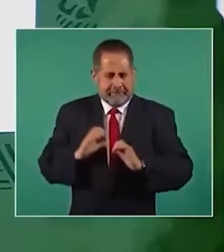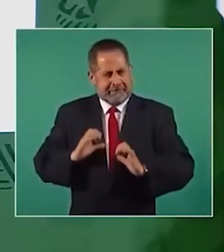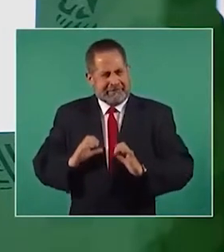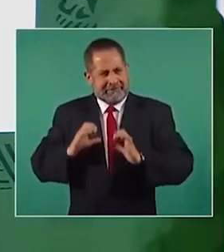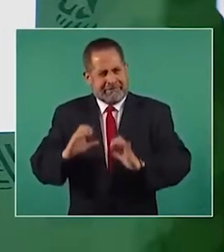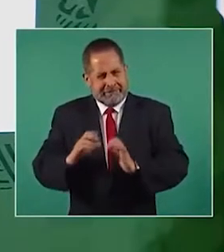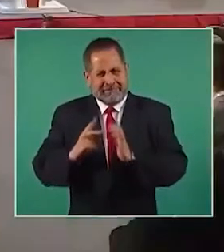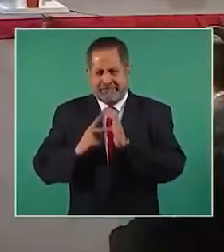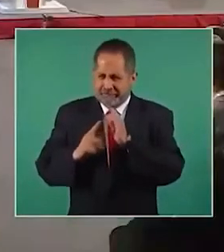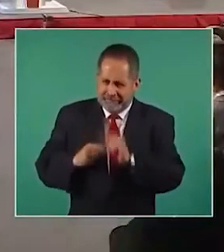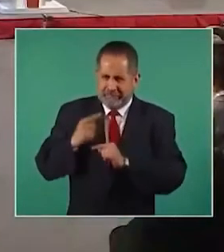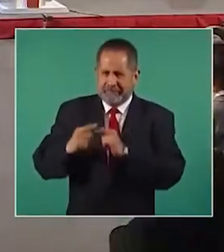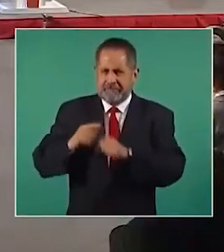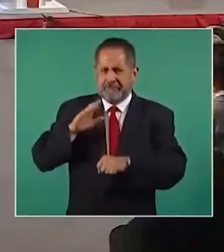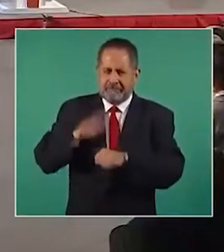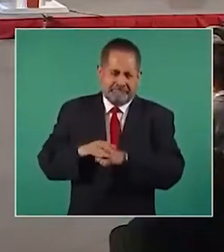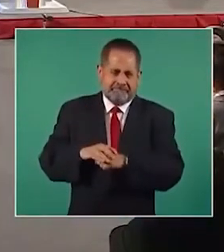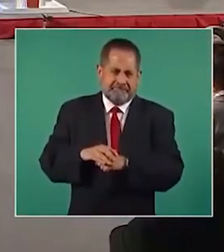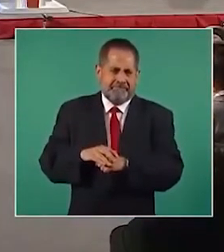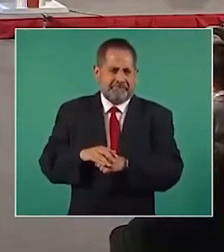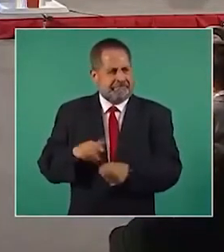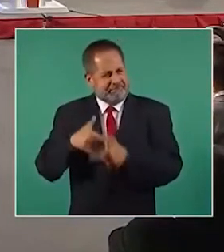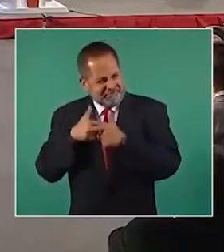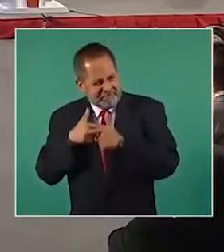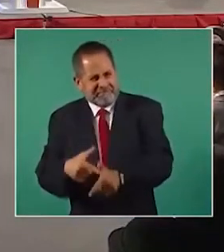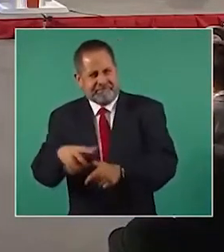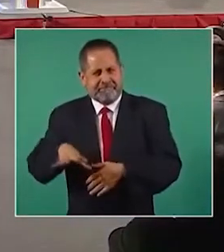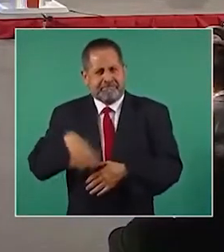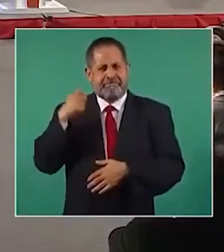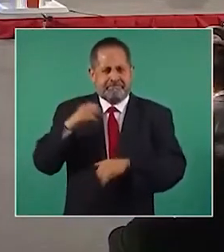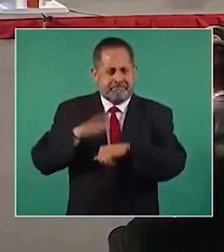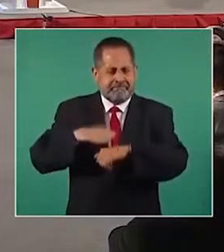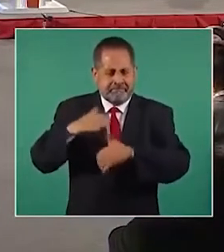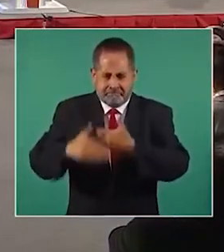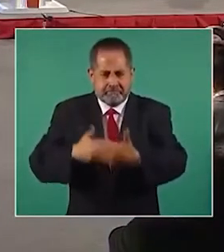vamos a dar otra vuelta a la tuerca, pero